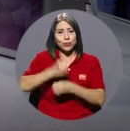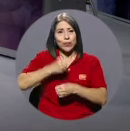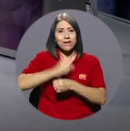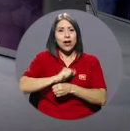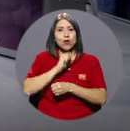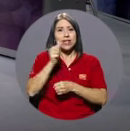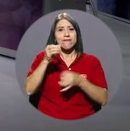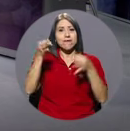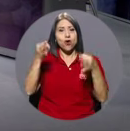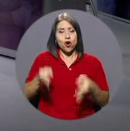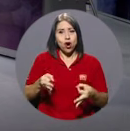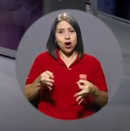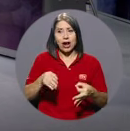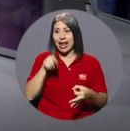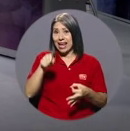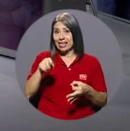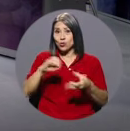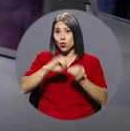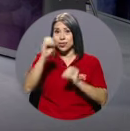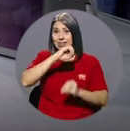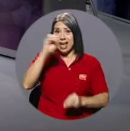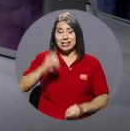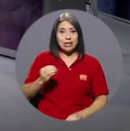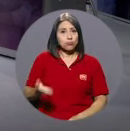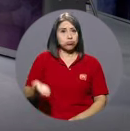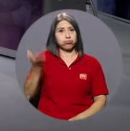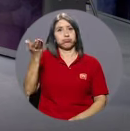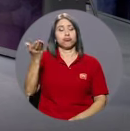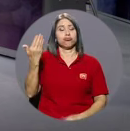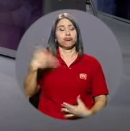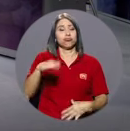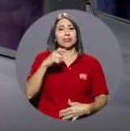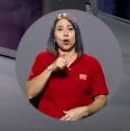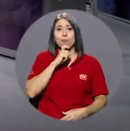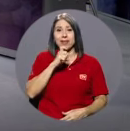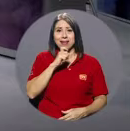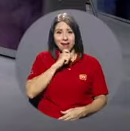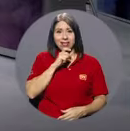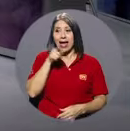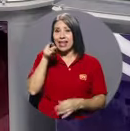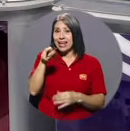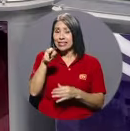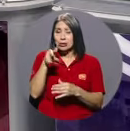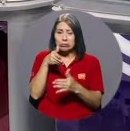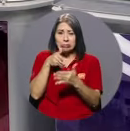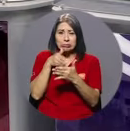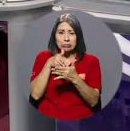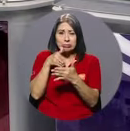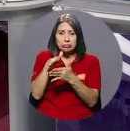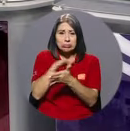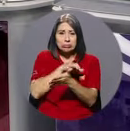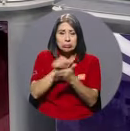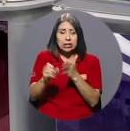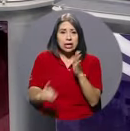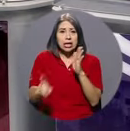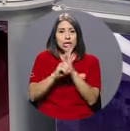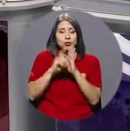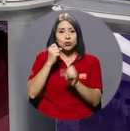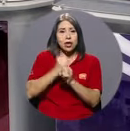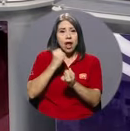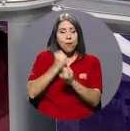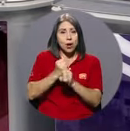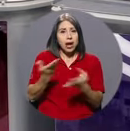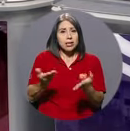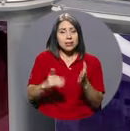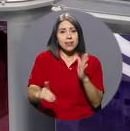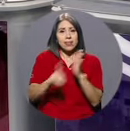informal. Eso es una tasa muy complicada porque va en detrimento también de todos los derechos laborales y